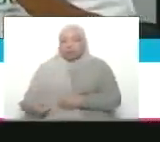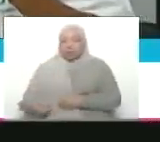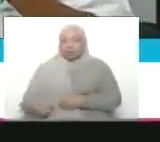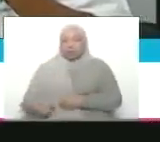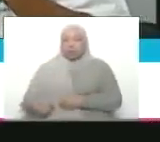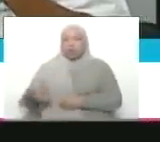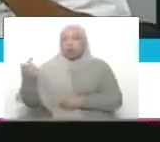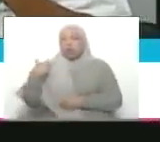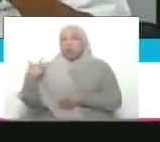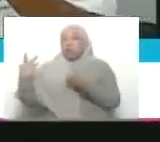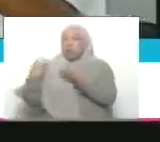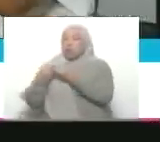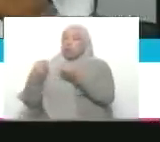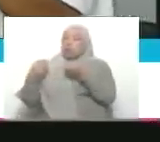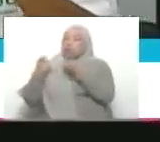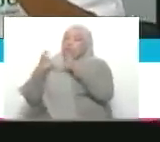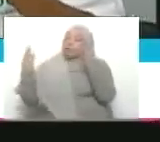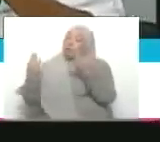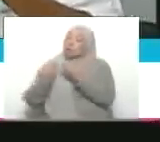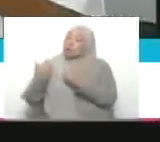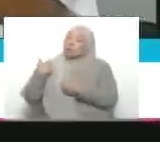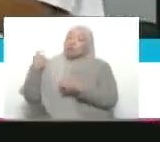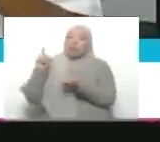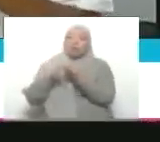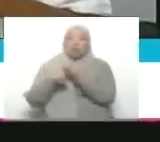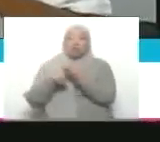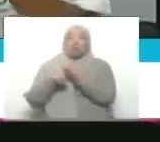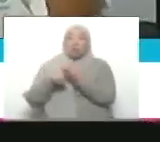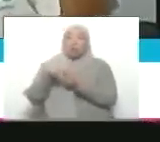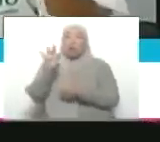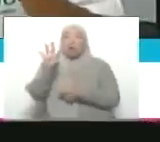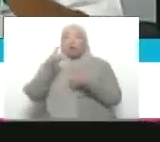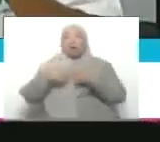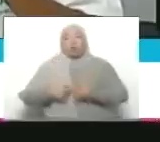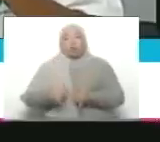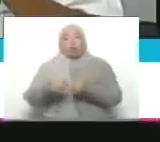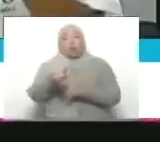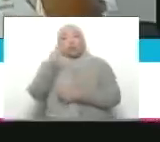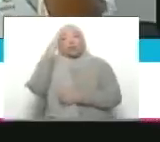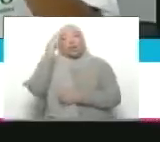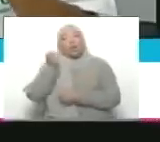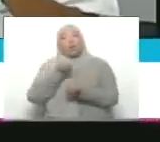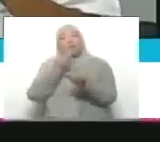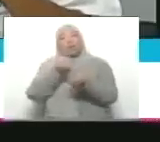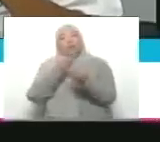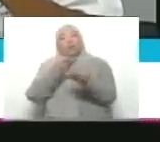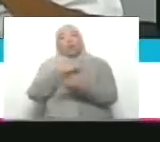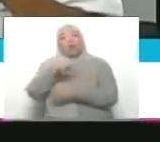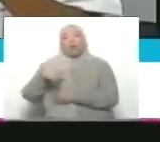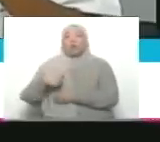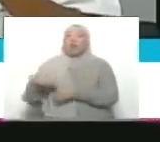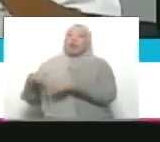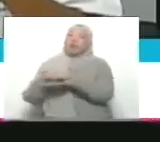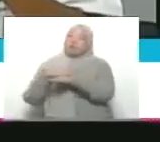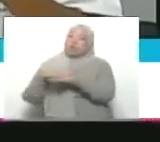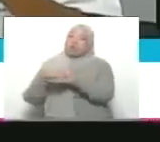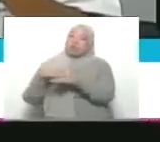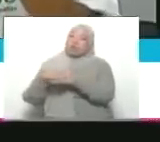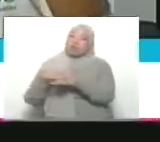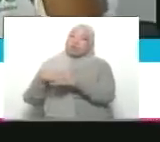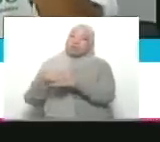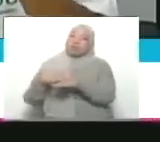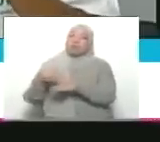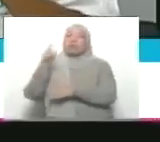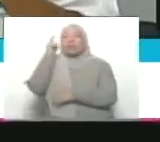Estoy junto a mi familia mi esposo edwi Pereira y mis cuatros hijos como ya lo mencionó nuestro ministro eh